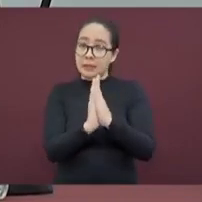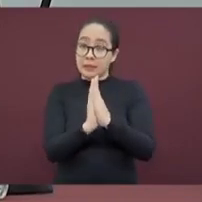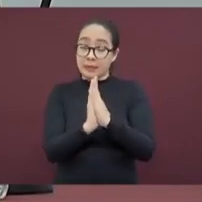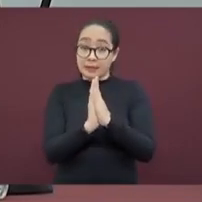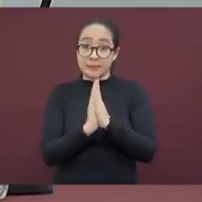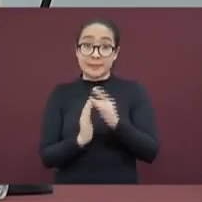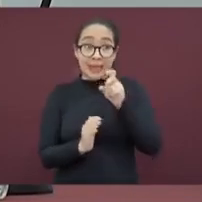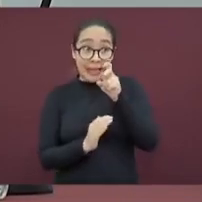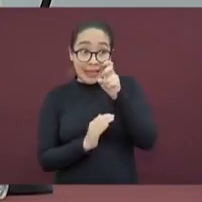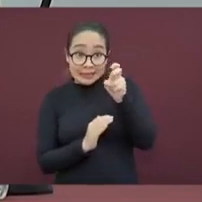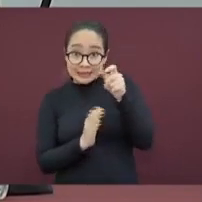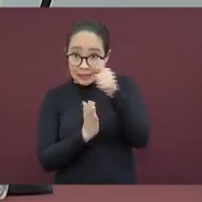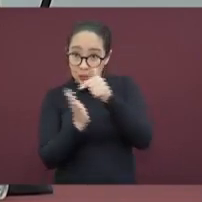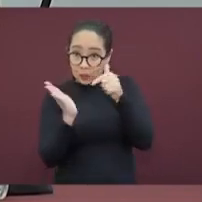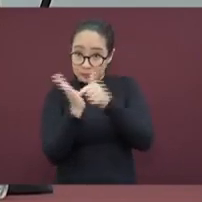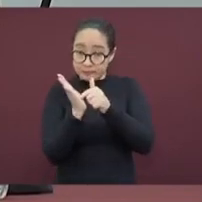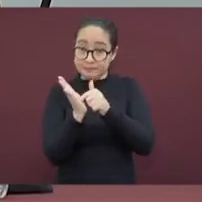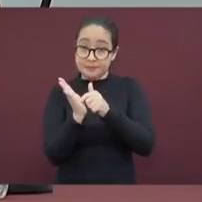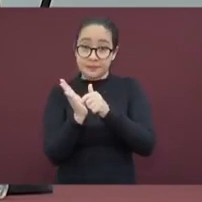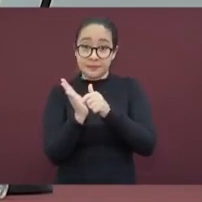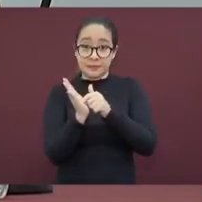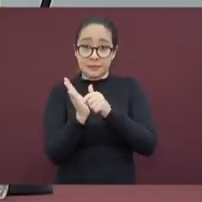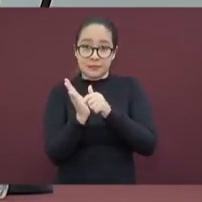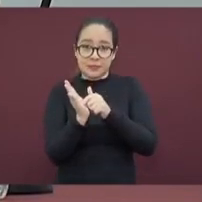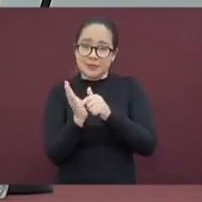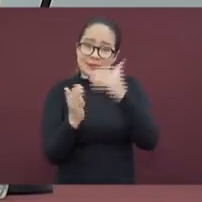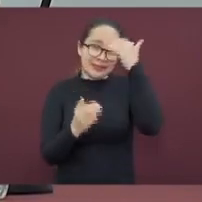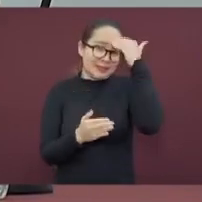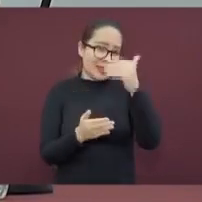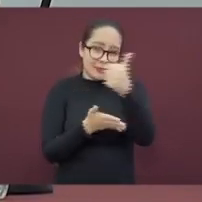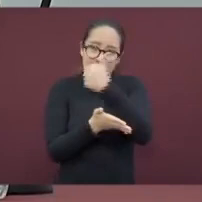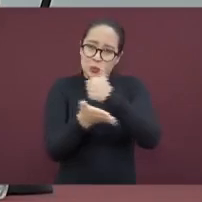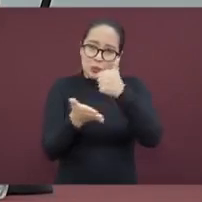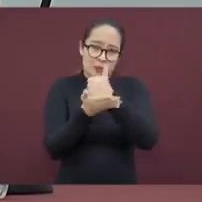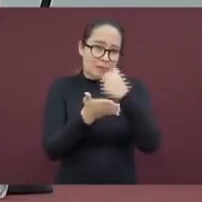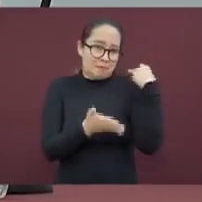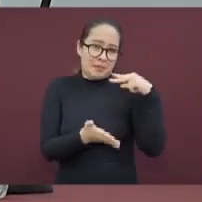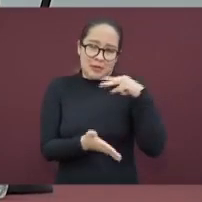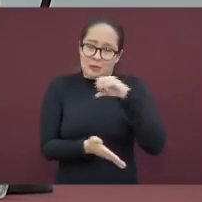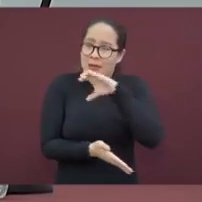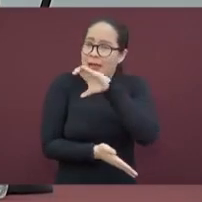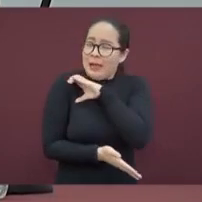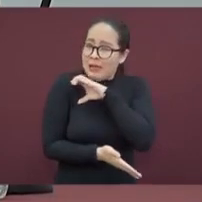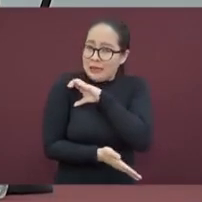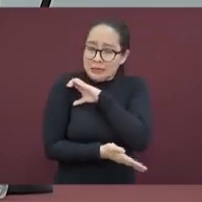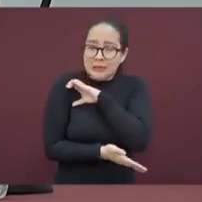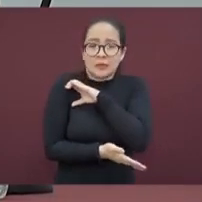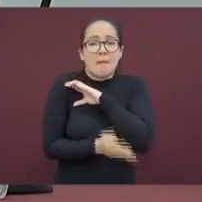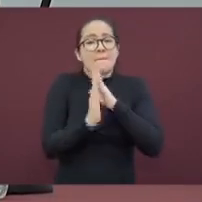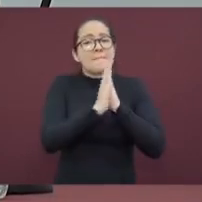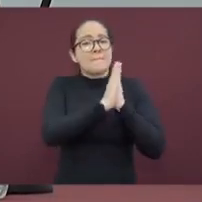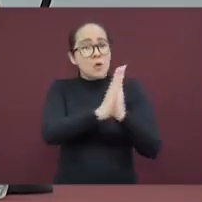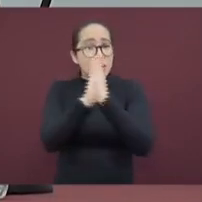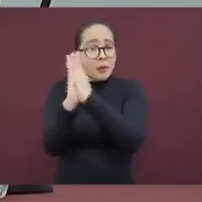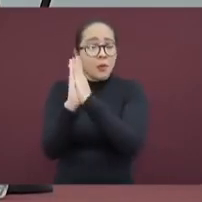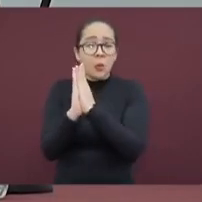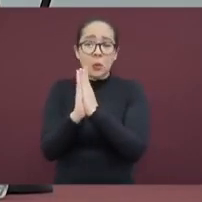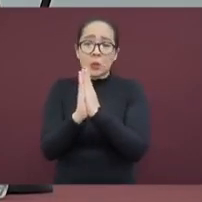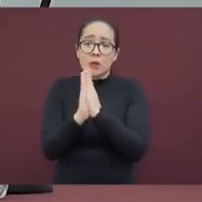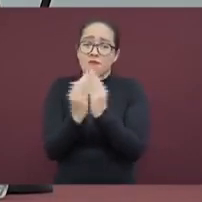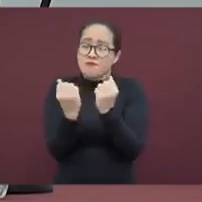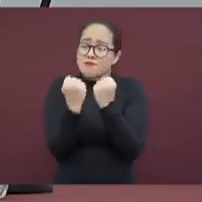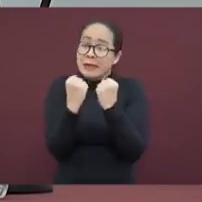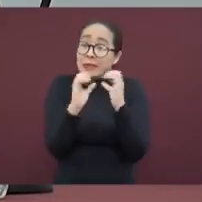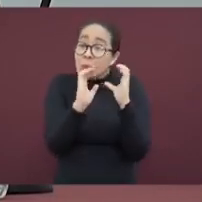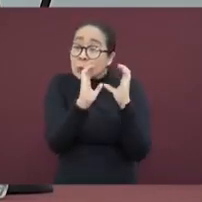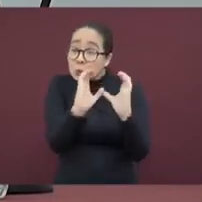especialmente allí en nuestra querida ciudad jarocha hay que extremar cuidados para